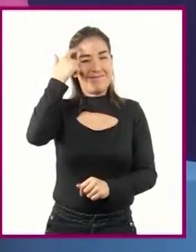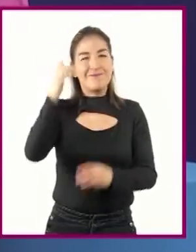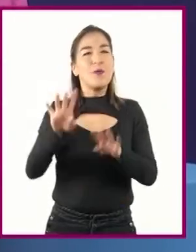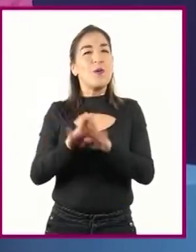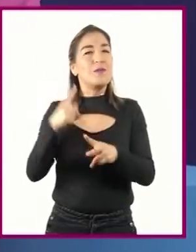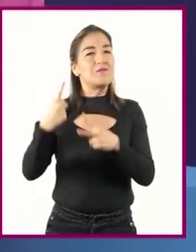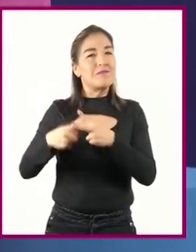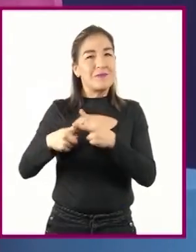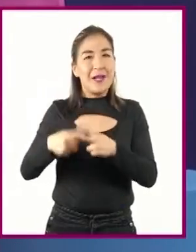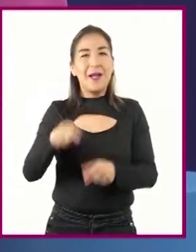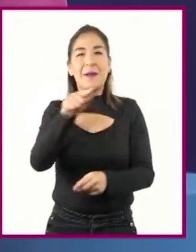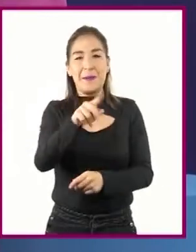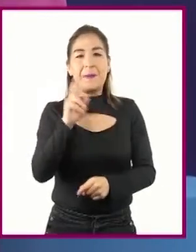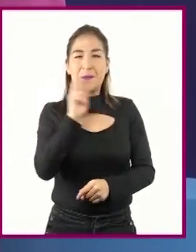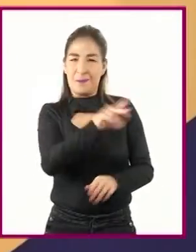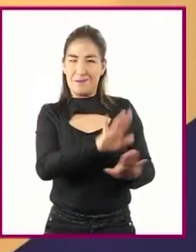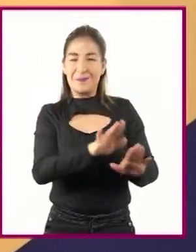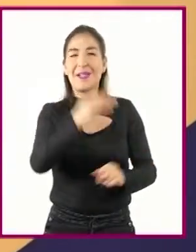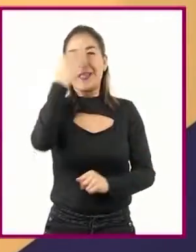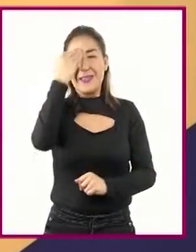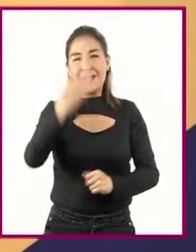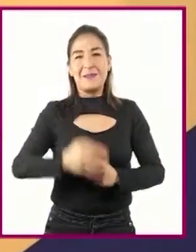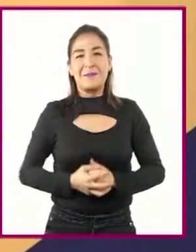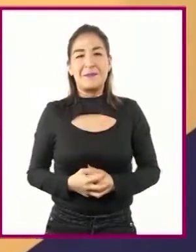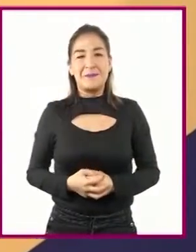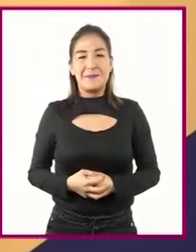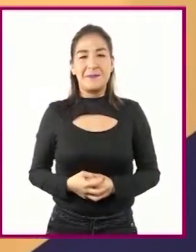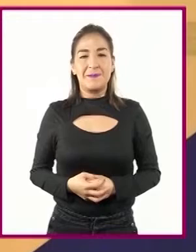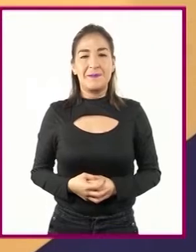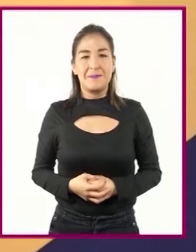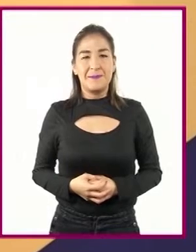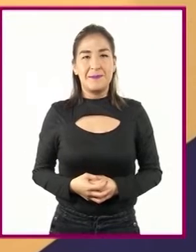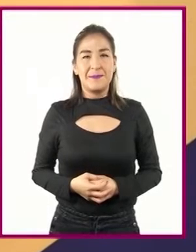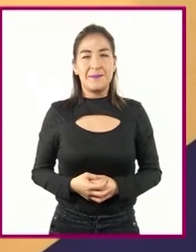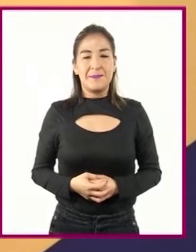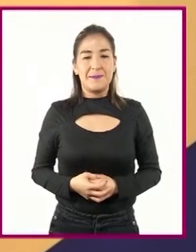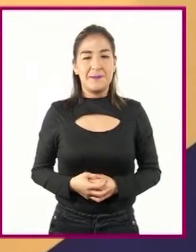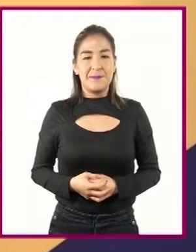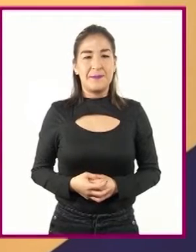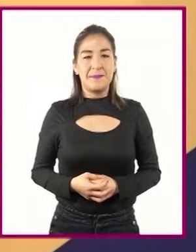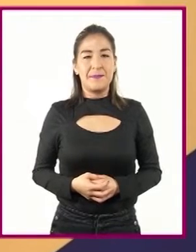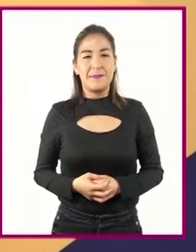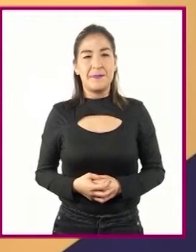mentalmente. Tómate tu tiempo. Veamos.